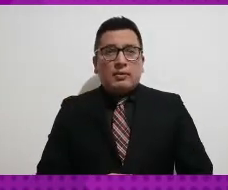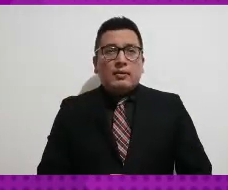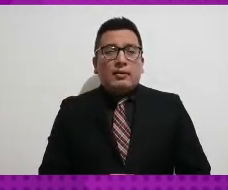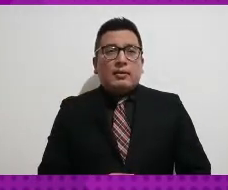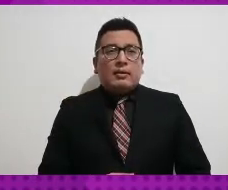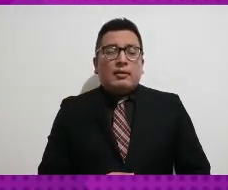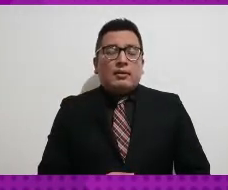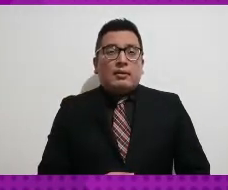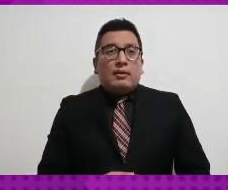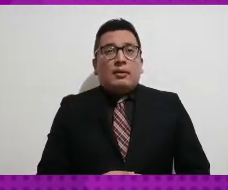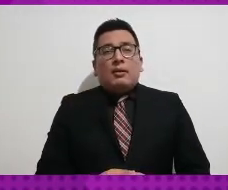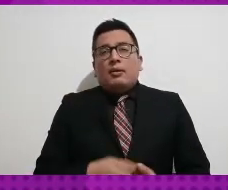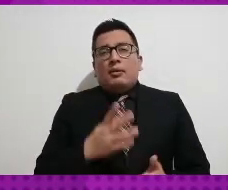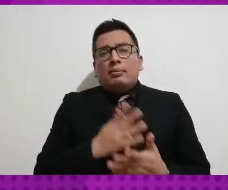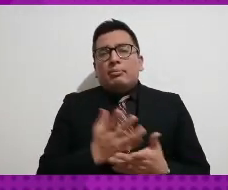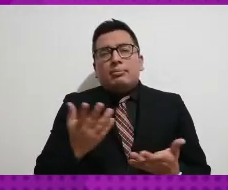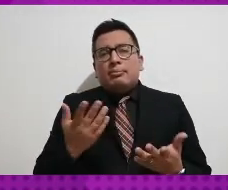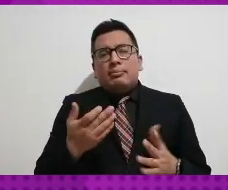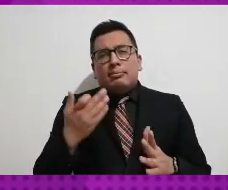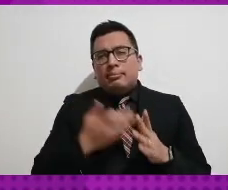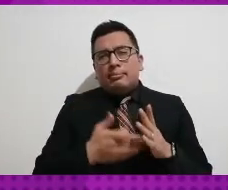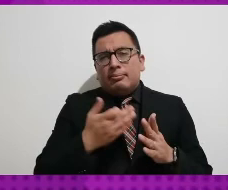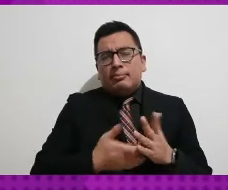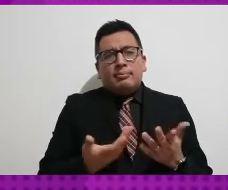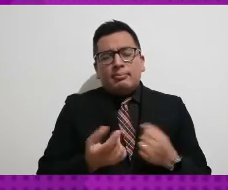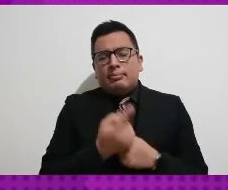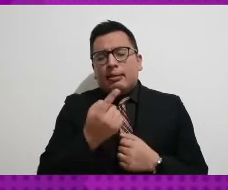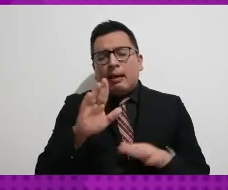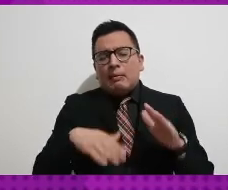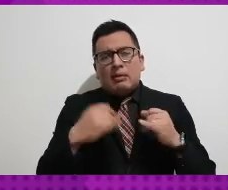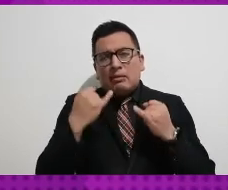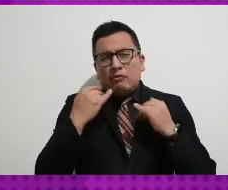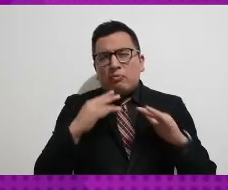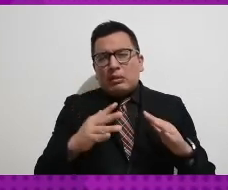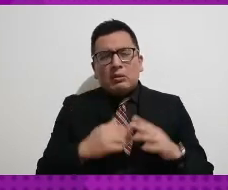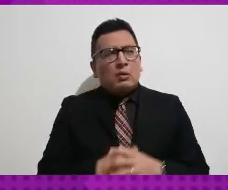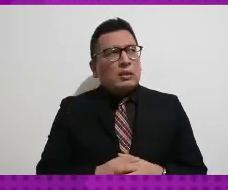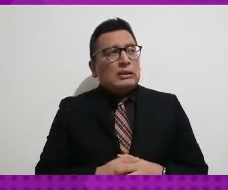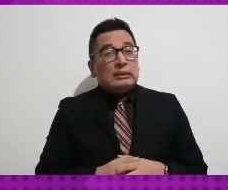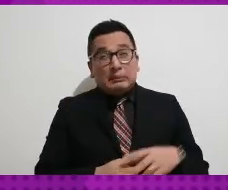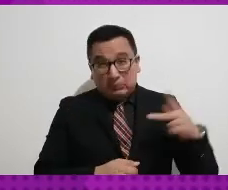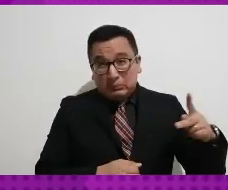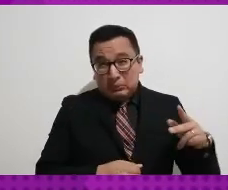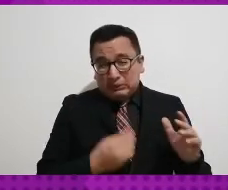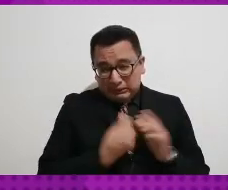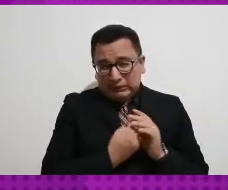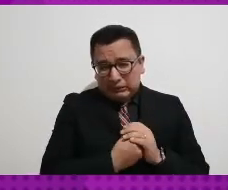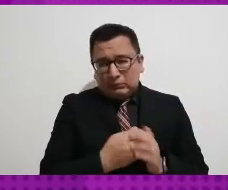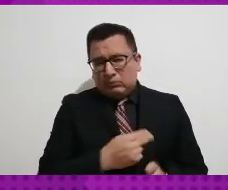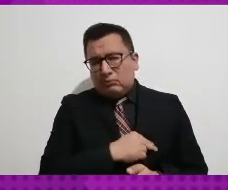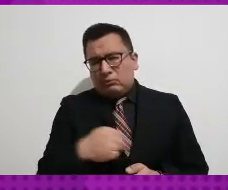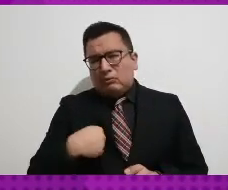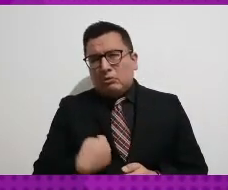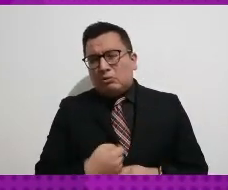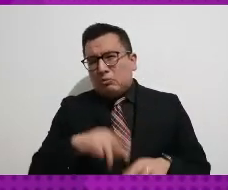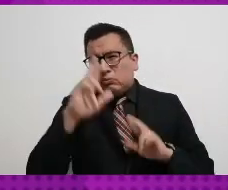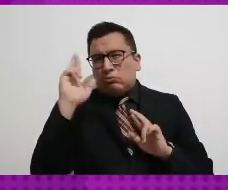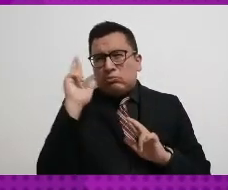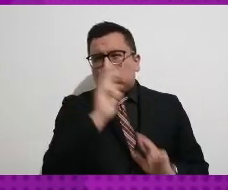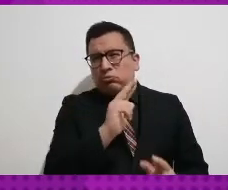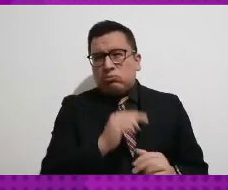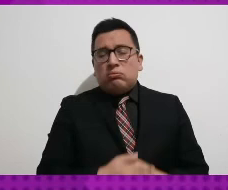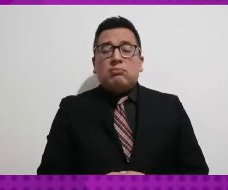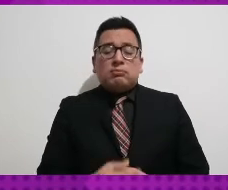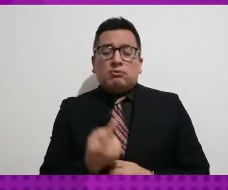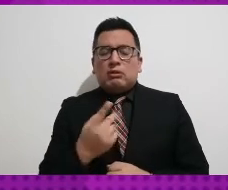escasamente confirmamos o negamos el acceso a la información, porque también somos respetuosos de que existe información